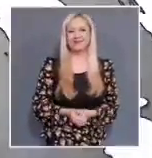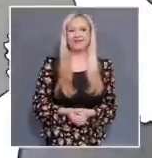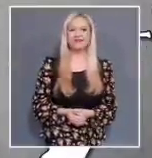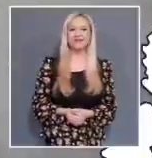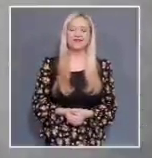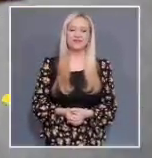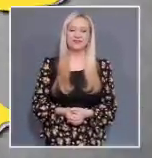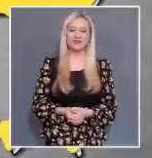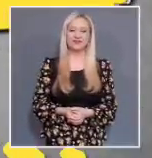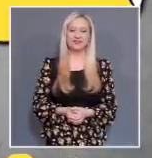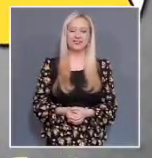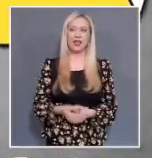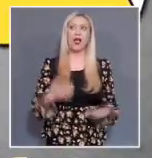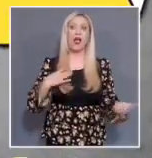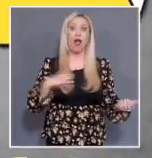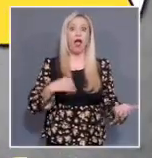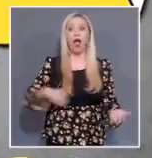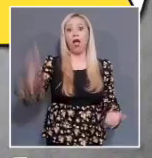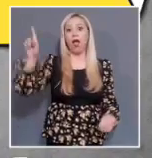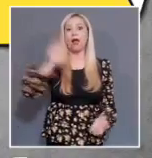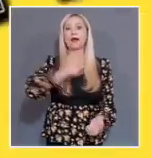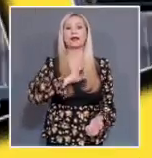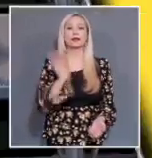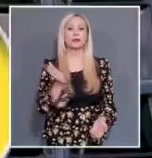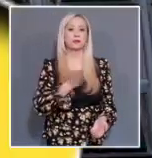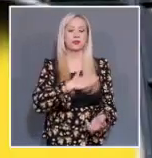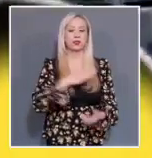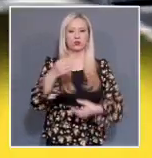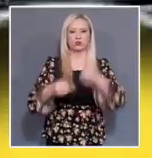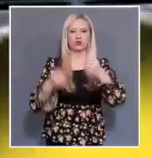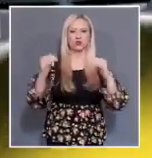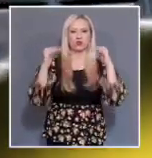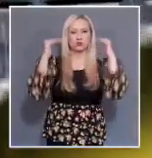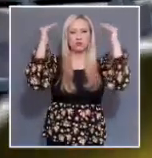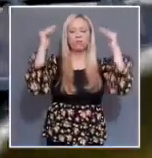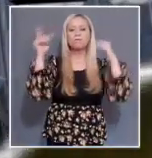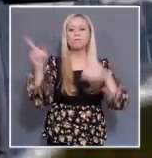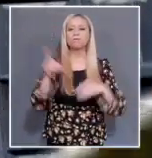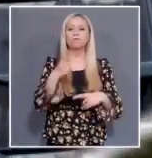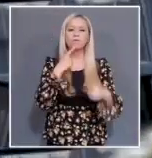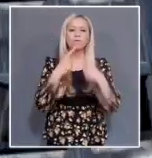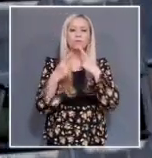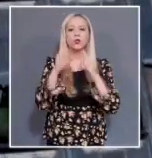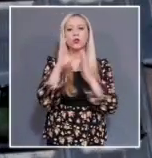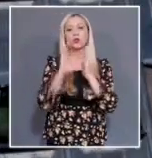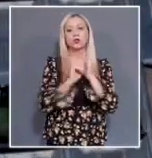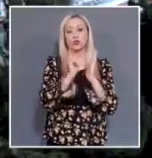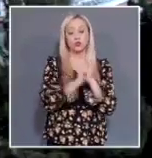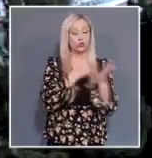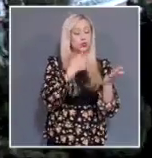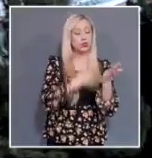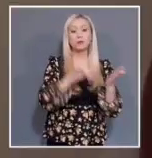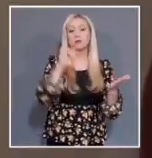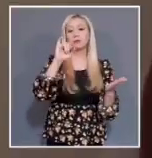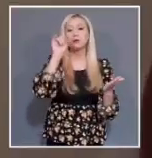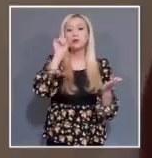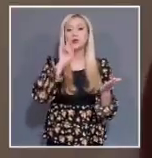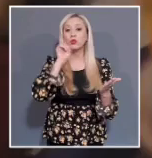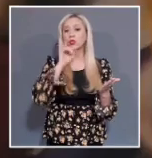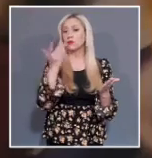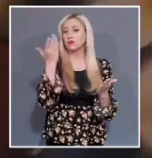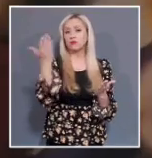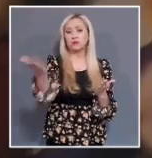En España, el Tribunal Constitucional resolvió que la Constitución reconoce a la mujer el derecho a decidir libremente sobre